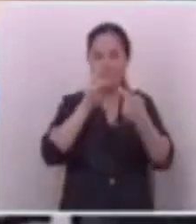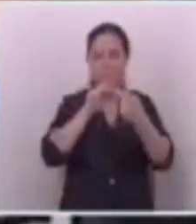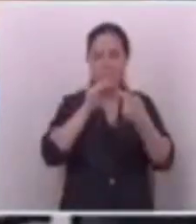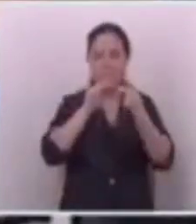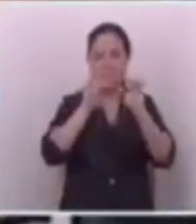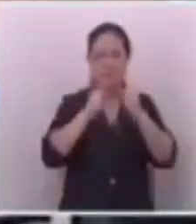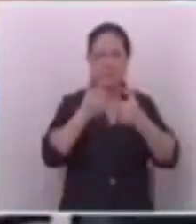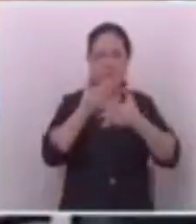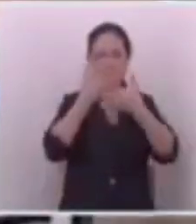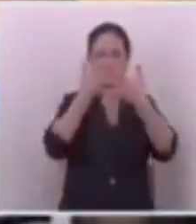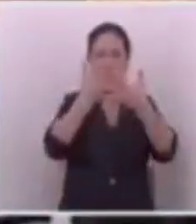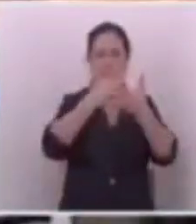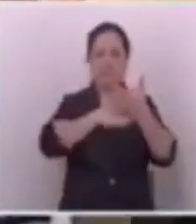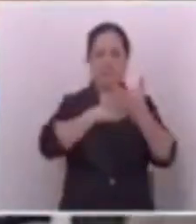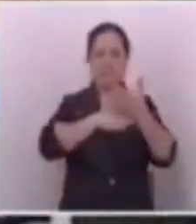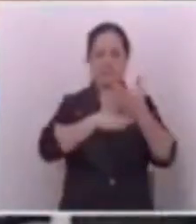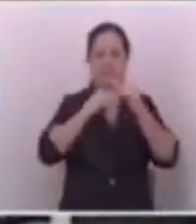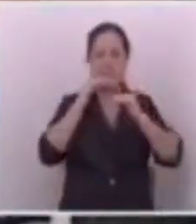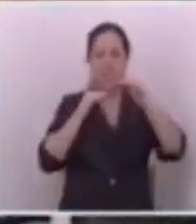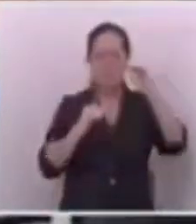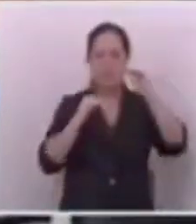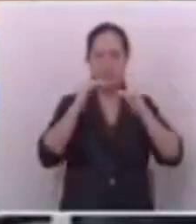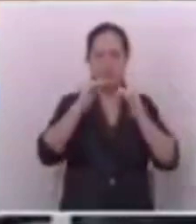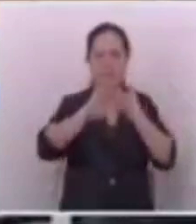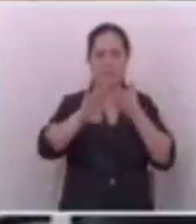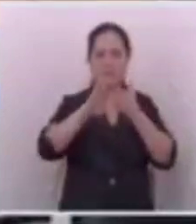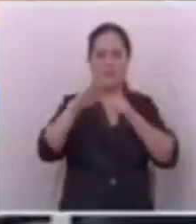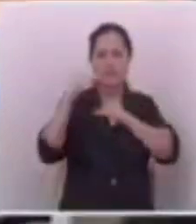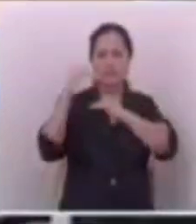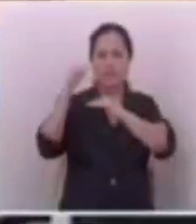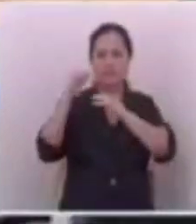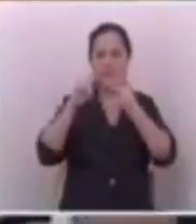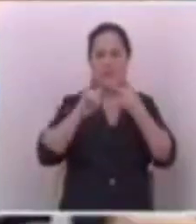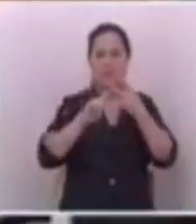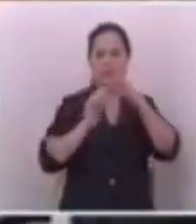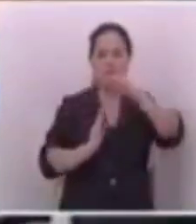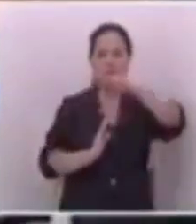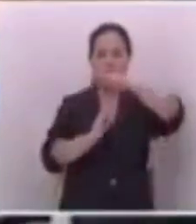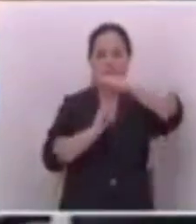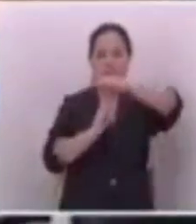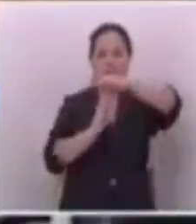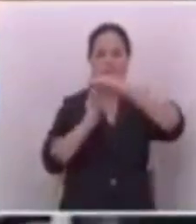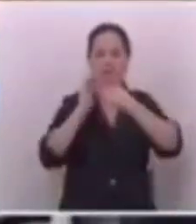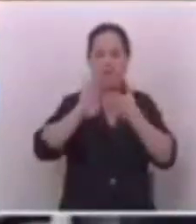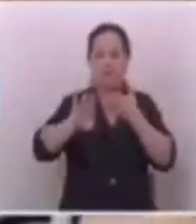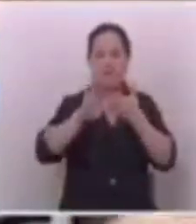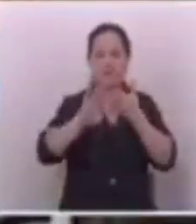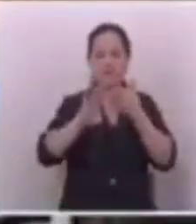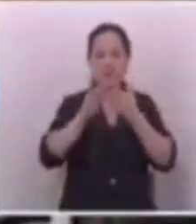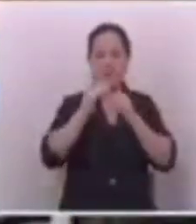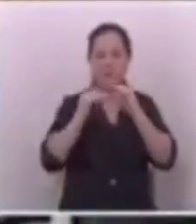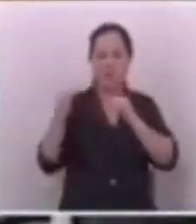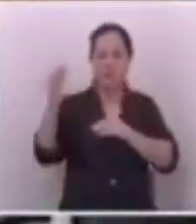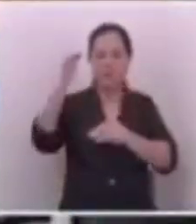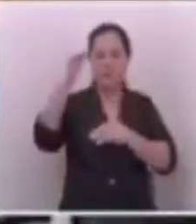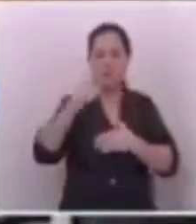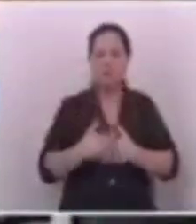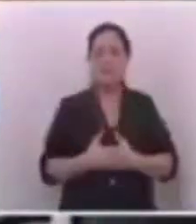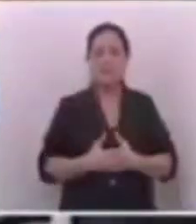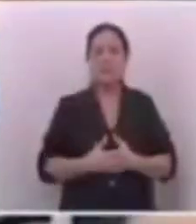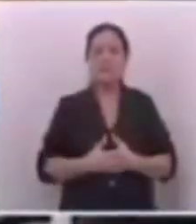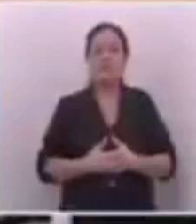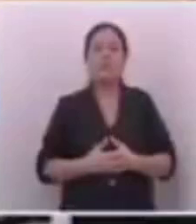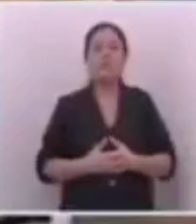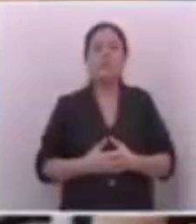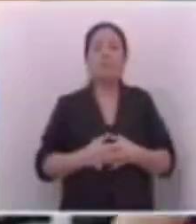Perfectamente podíamos quedarnos con la nivelación de la pensión mínima y el tope para las pensiones más altas.